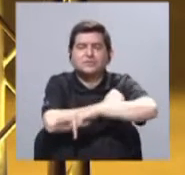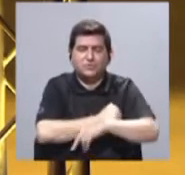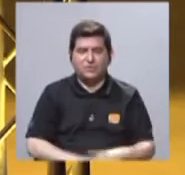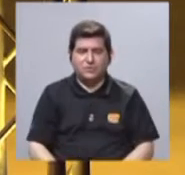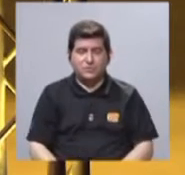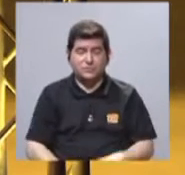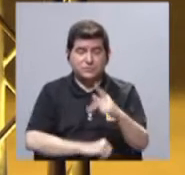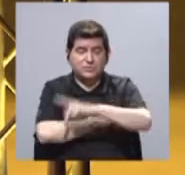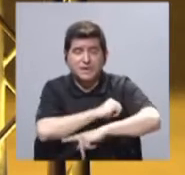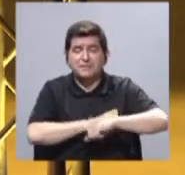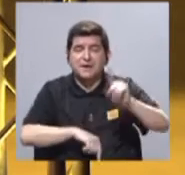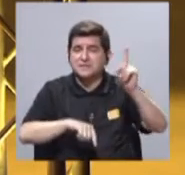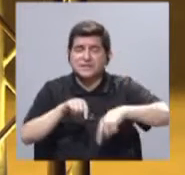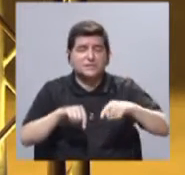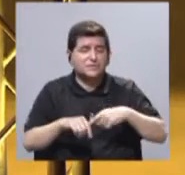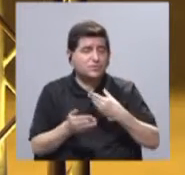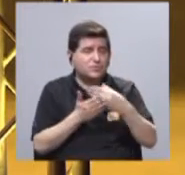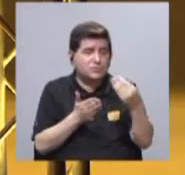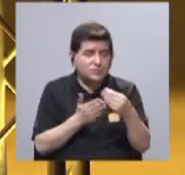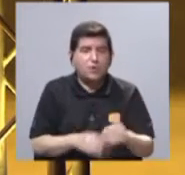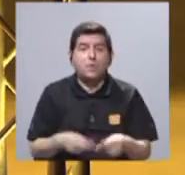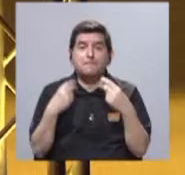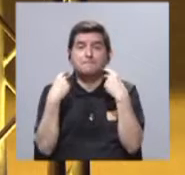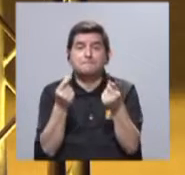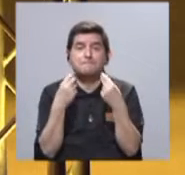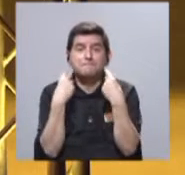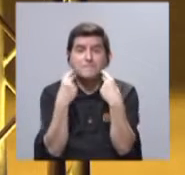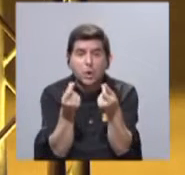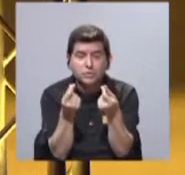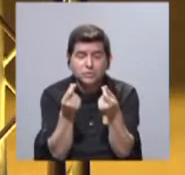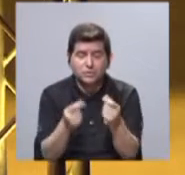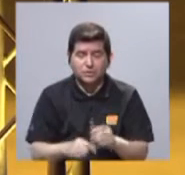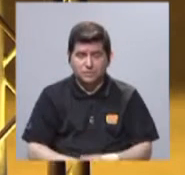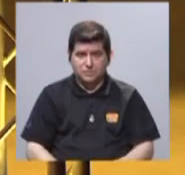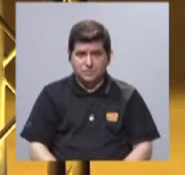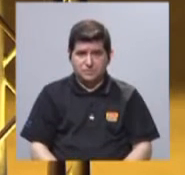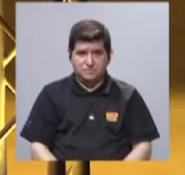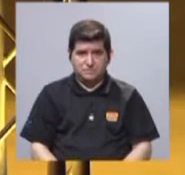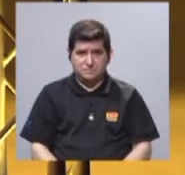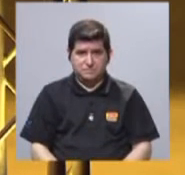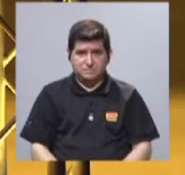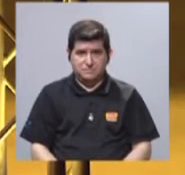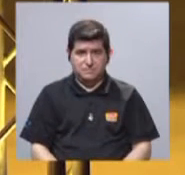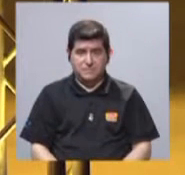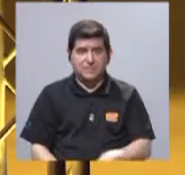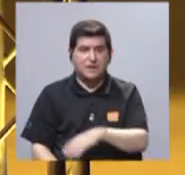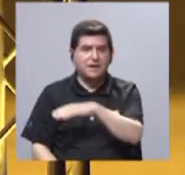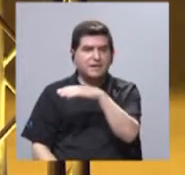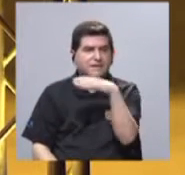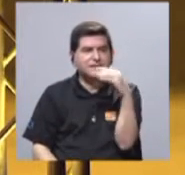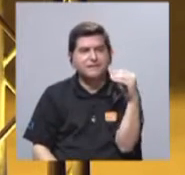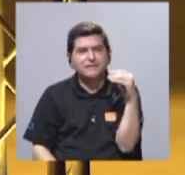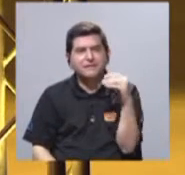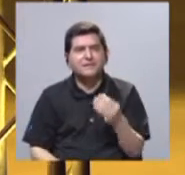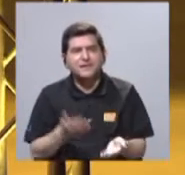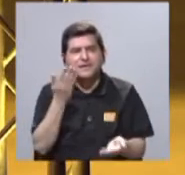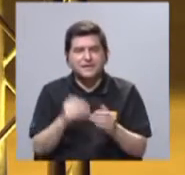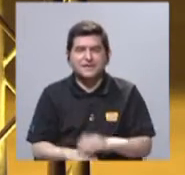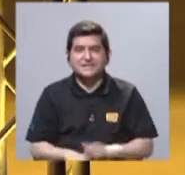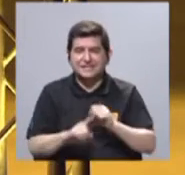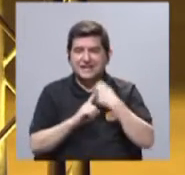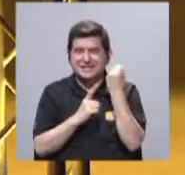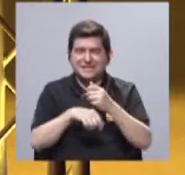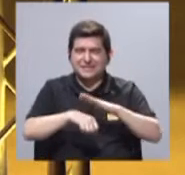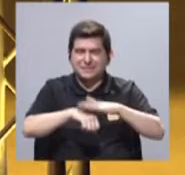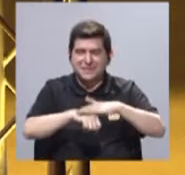países que no pueden adquirir las que no las tienen lo antes posible y probablemente meterse en el